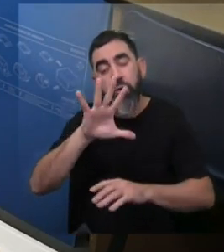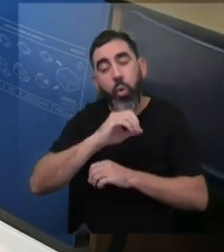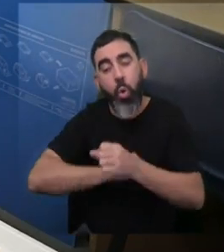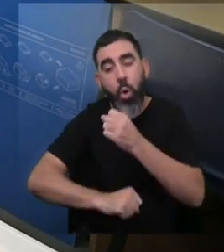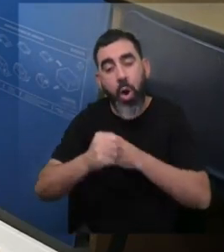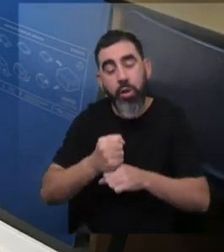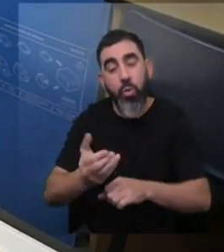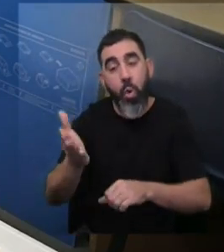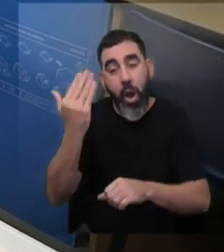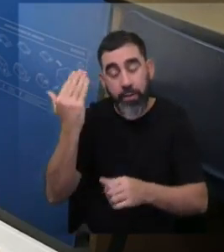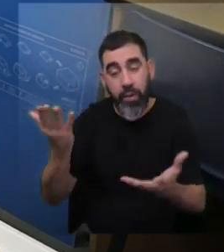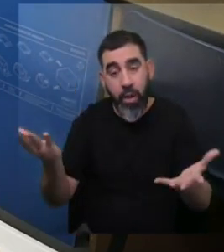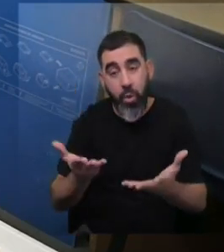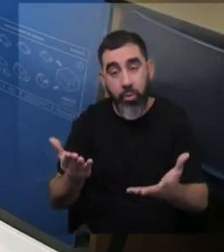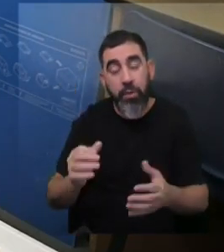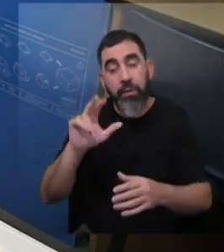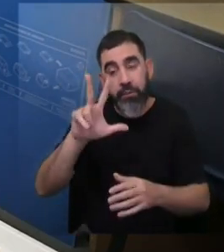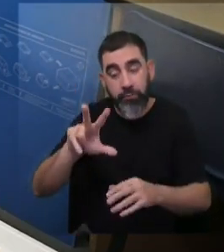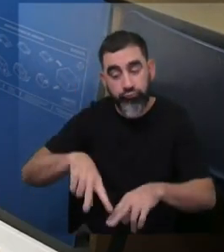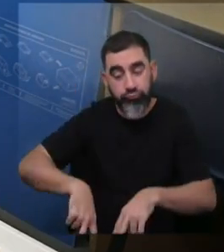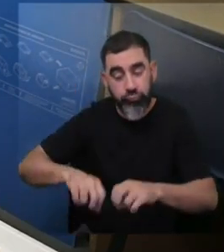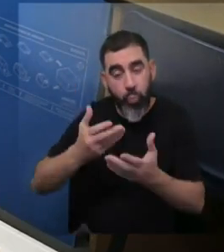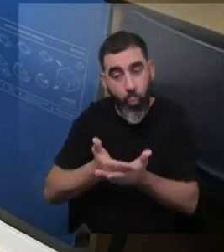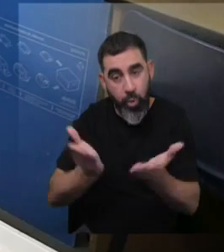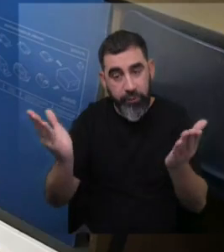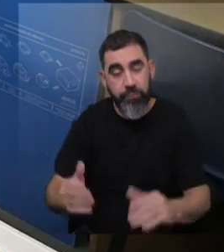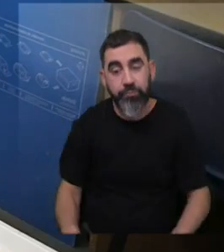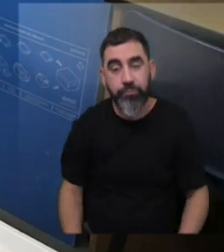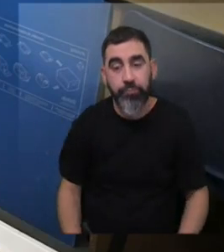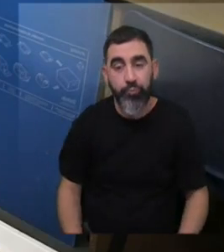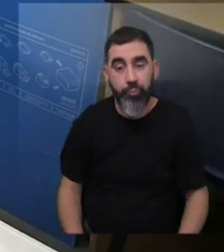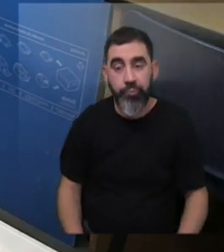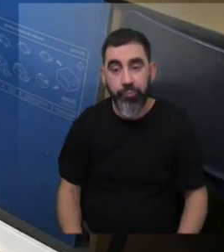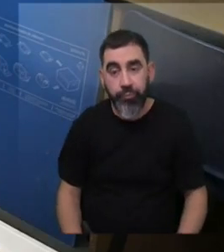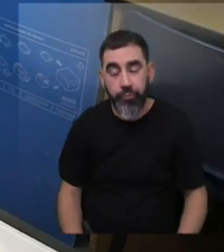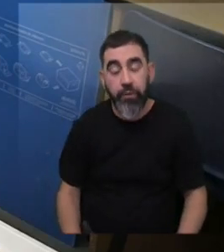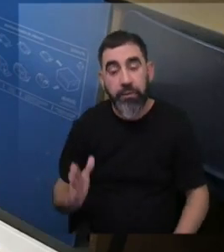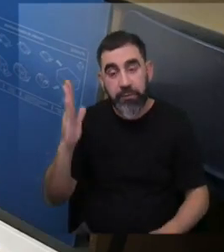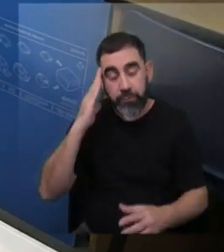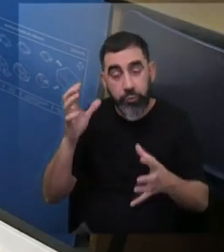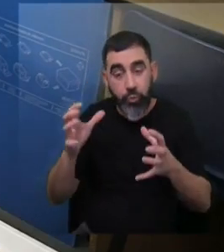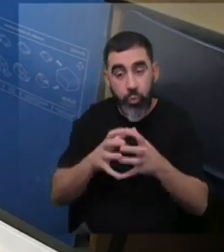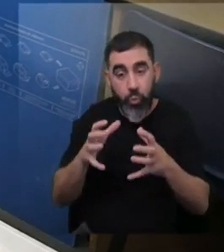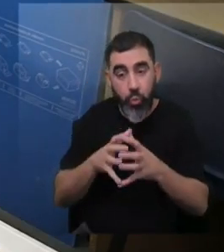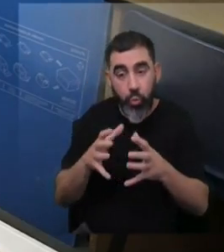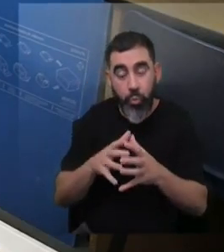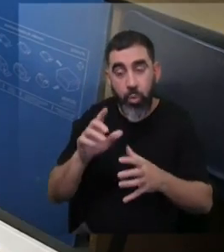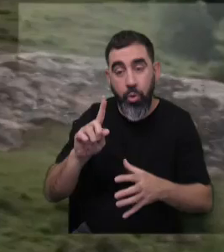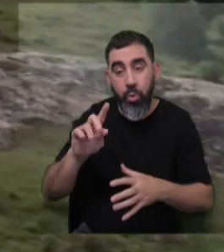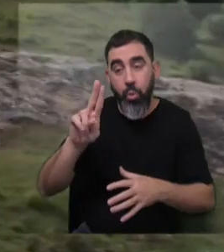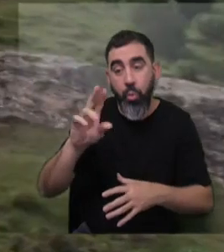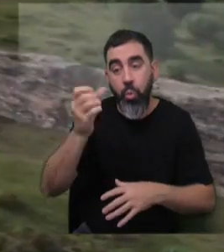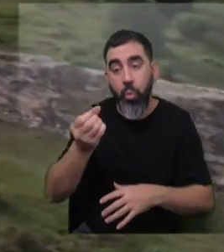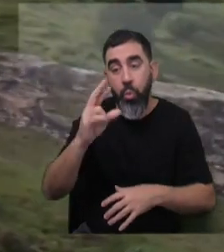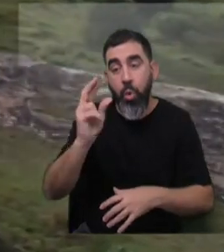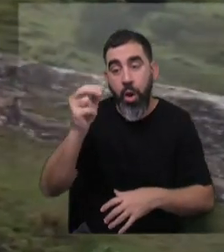del presente. Hicimos 3 dataciones de esta muestra, entonces sabemos que los grupos guaraní estaban ocupando en este